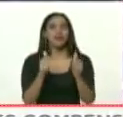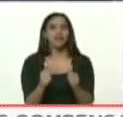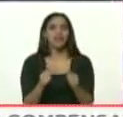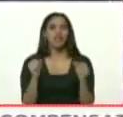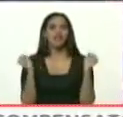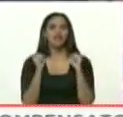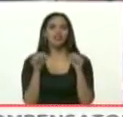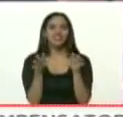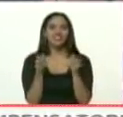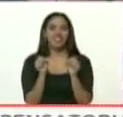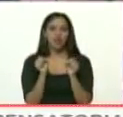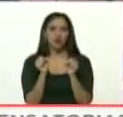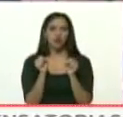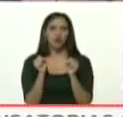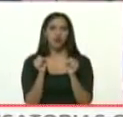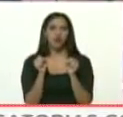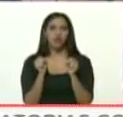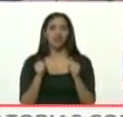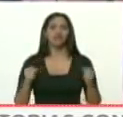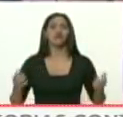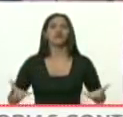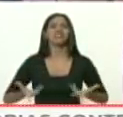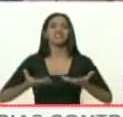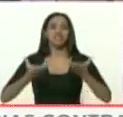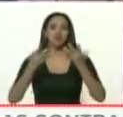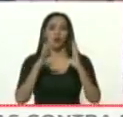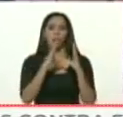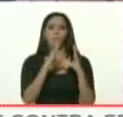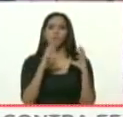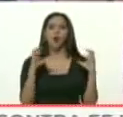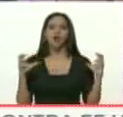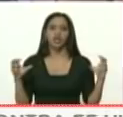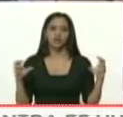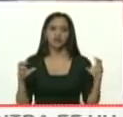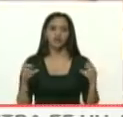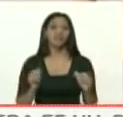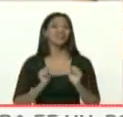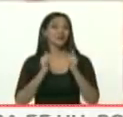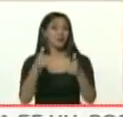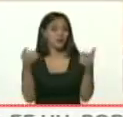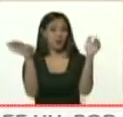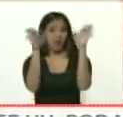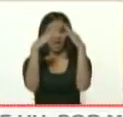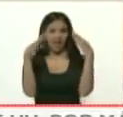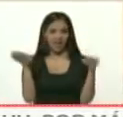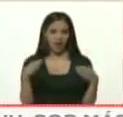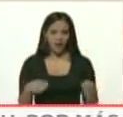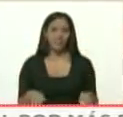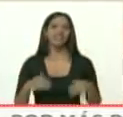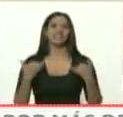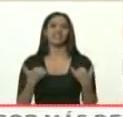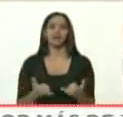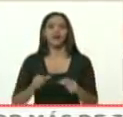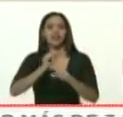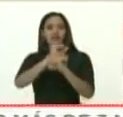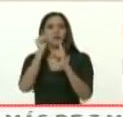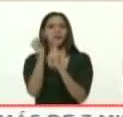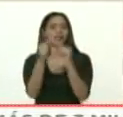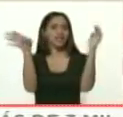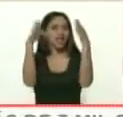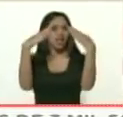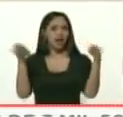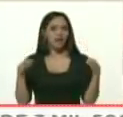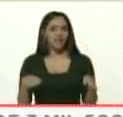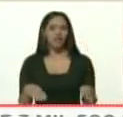periodo seco, que son los incendios forestales. Pero ya comenzó hoy, ministro, la Navidad. Ya estamos en este ambiente navideño,